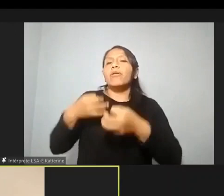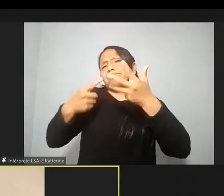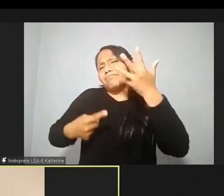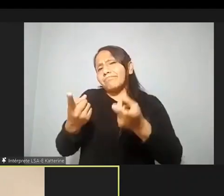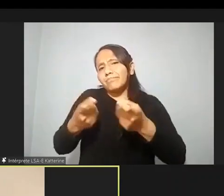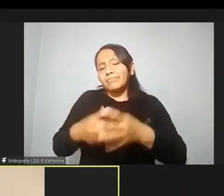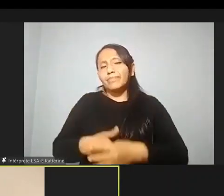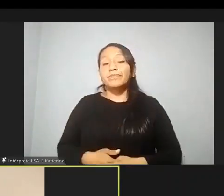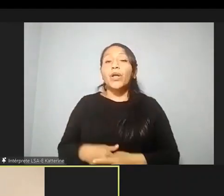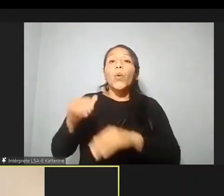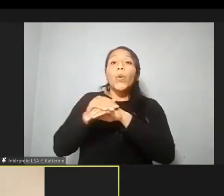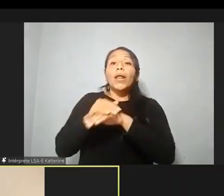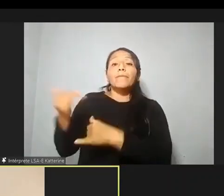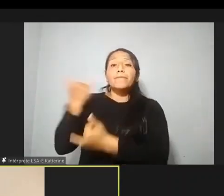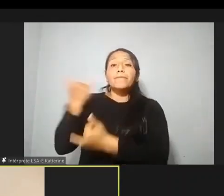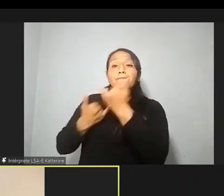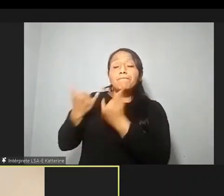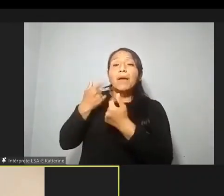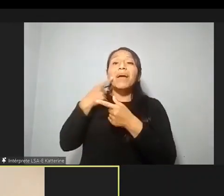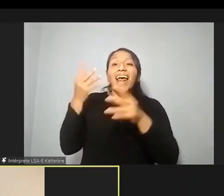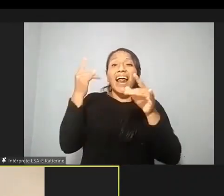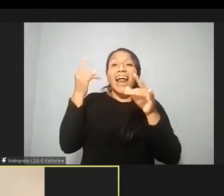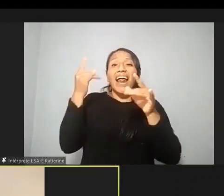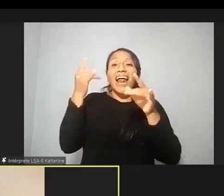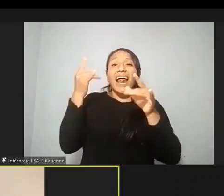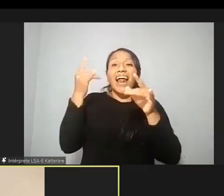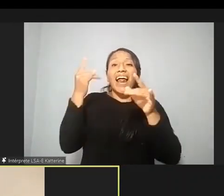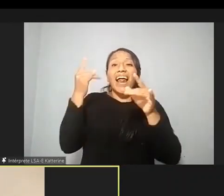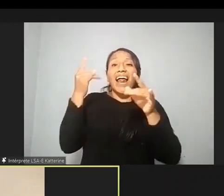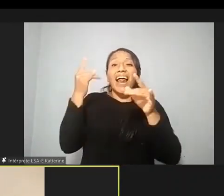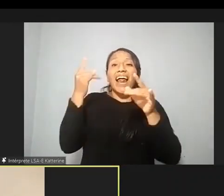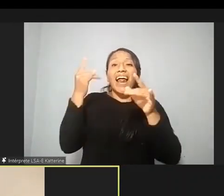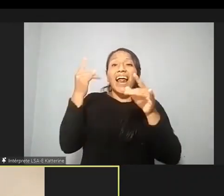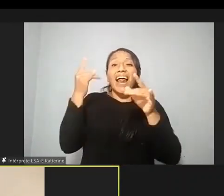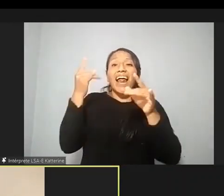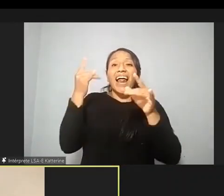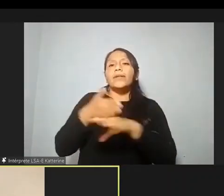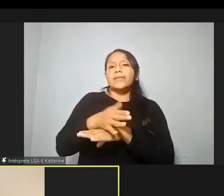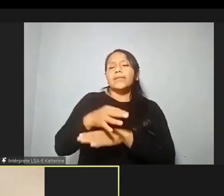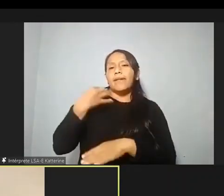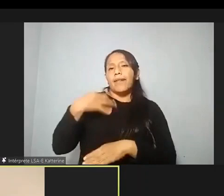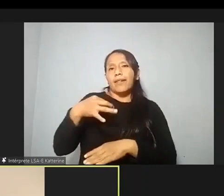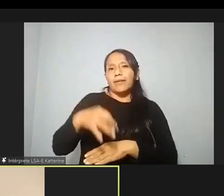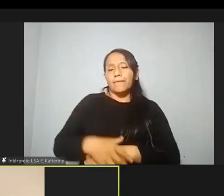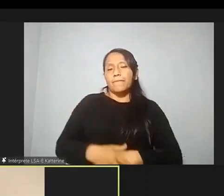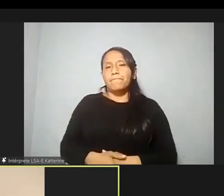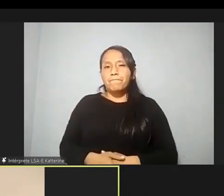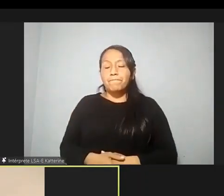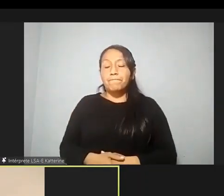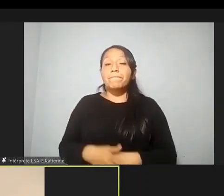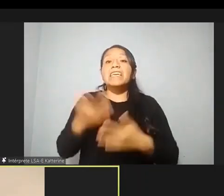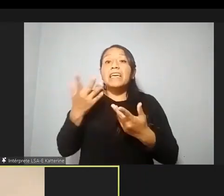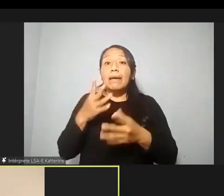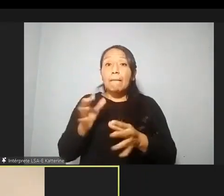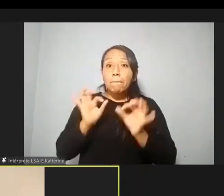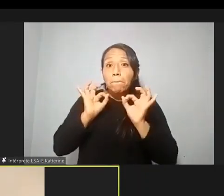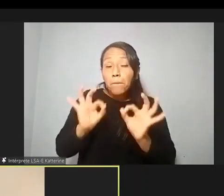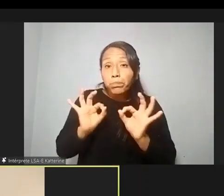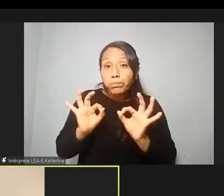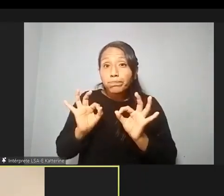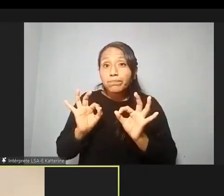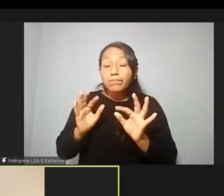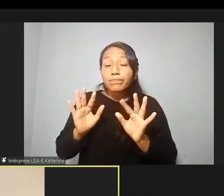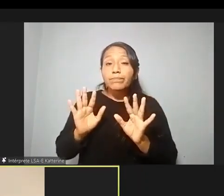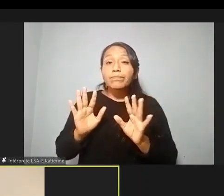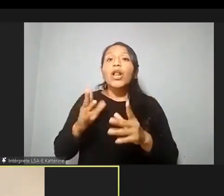cosas. Una amiga me cuenta que para llegar a la universidad primero debería tener su colectivo accesible, y que en caso